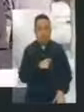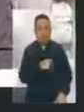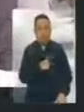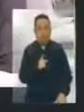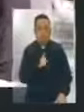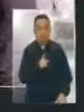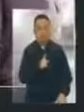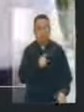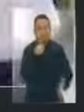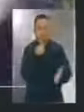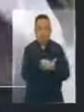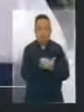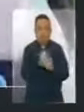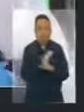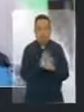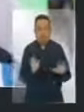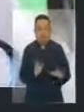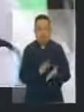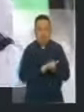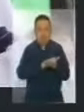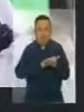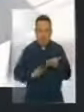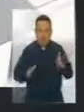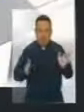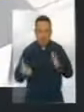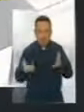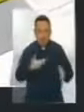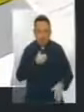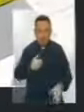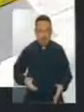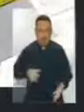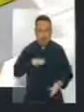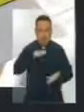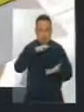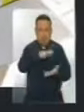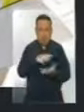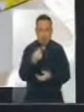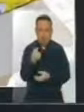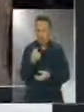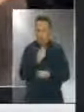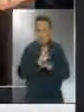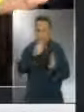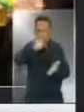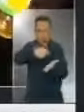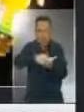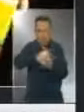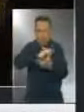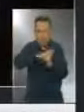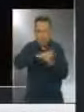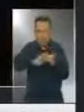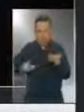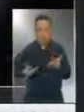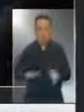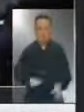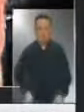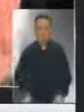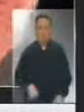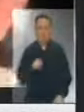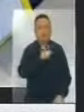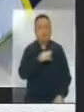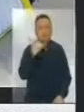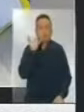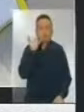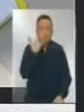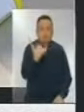tienen ningún pago asociado. Las cajas que entrega el gobierno puntualmente no tienen ningún pago asociado. No van a recibir ninguna